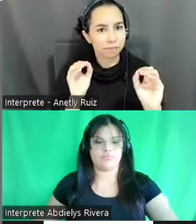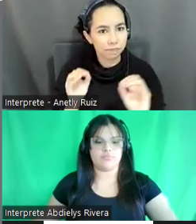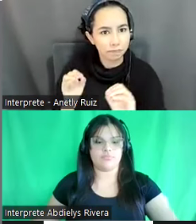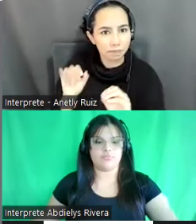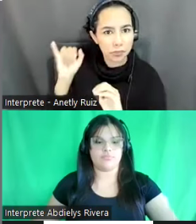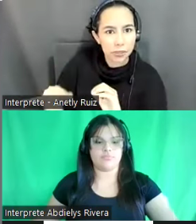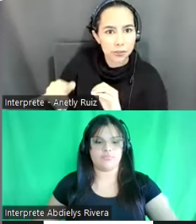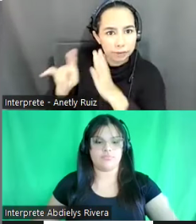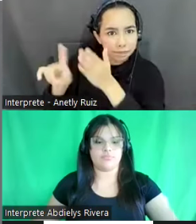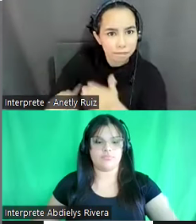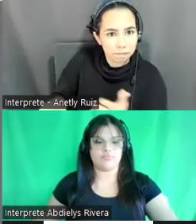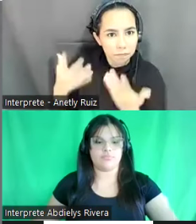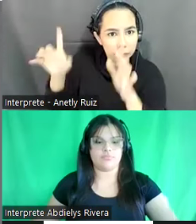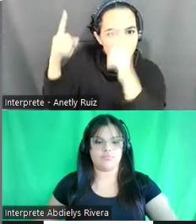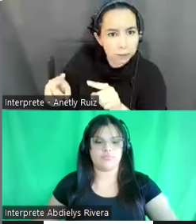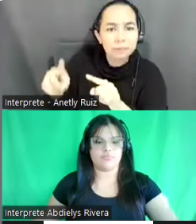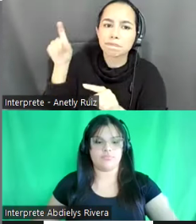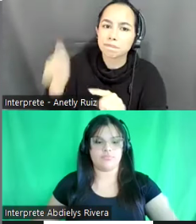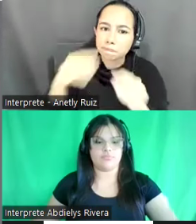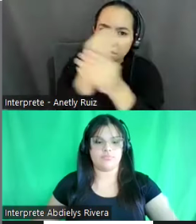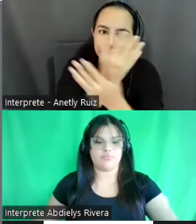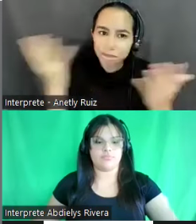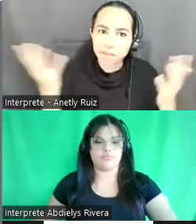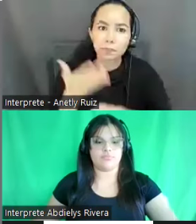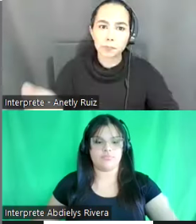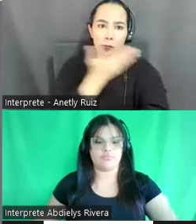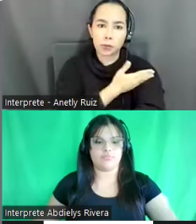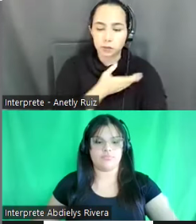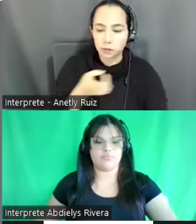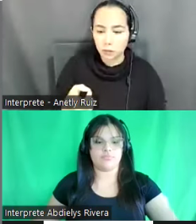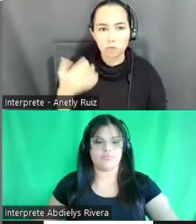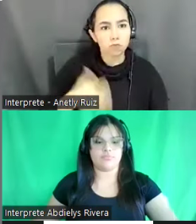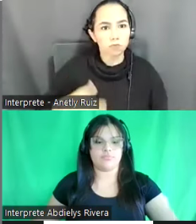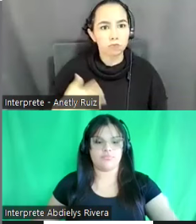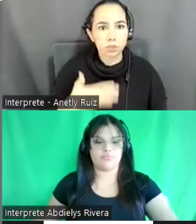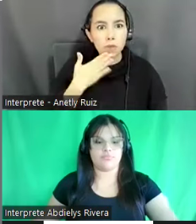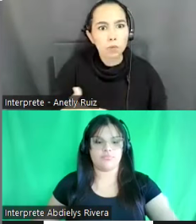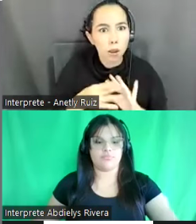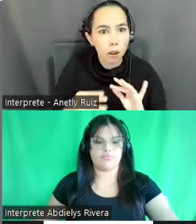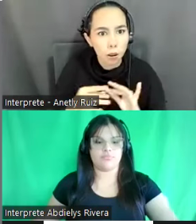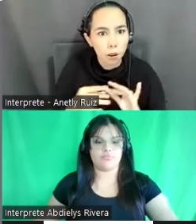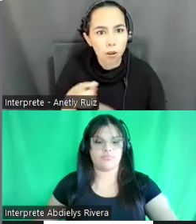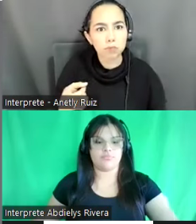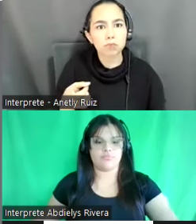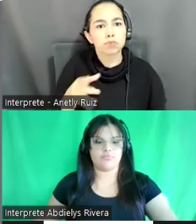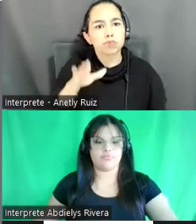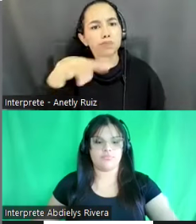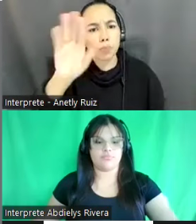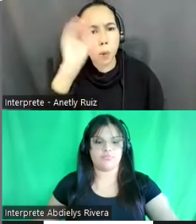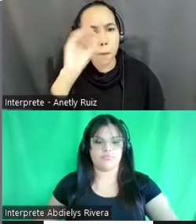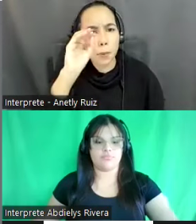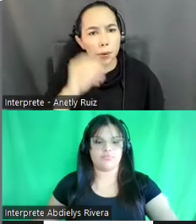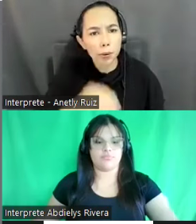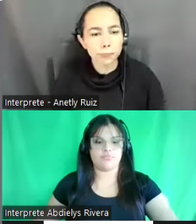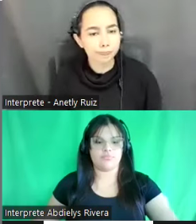mejorar todo esto. Excelente comentario de Yulisa, licenciada. Sí, estoy